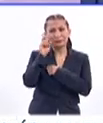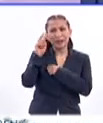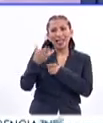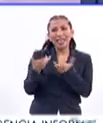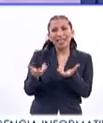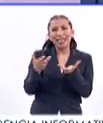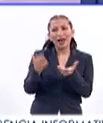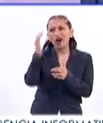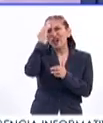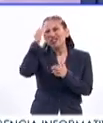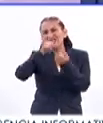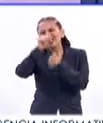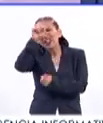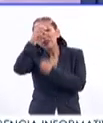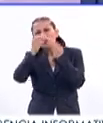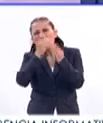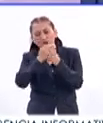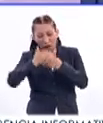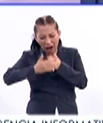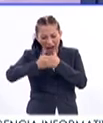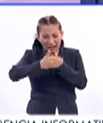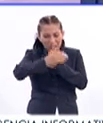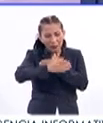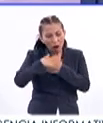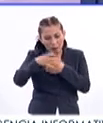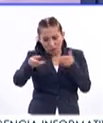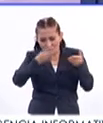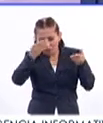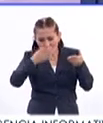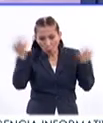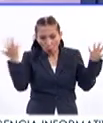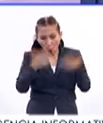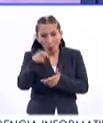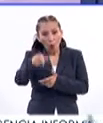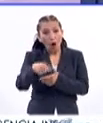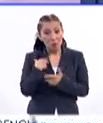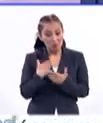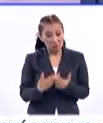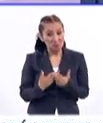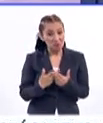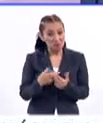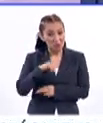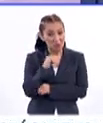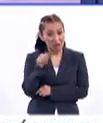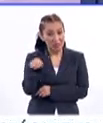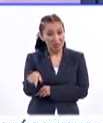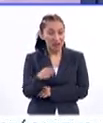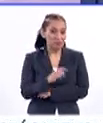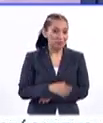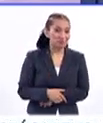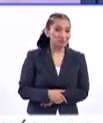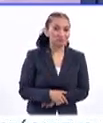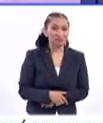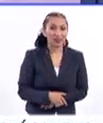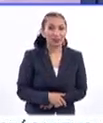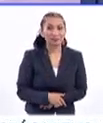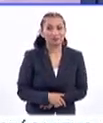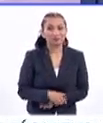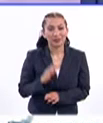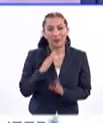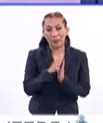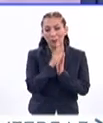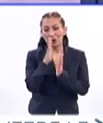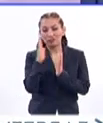tenido ganas de conocer ese mundo de los archivos, encontrarte joyitas que pueden estar ahí almacenados en algún lugar, de ya